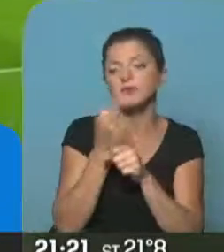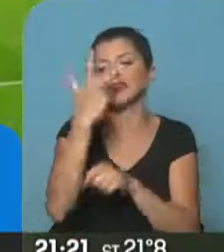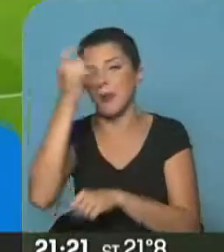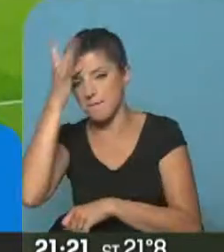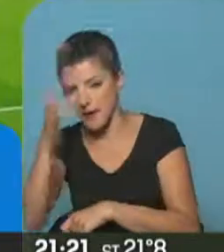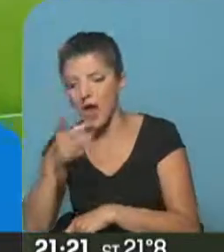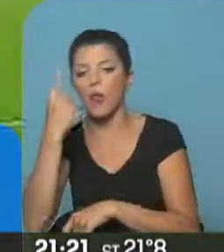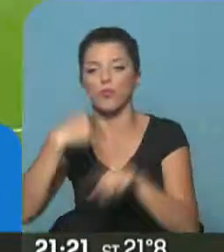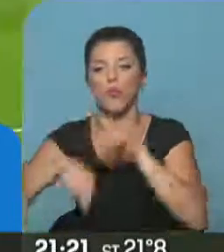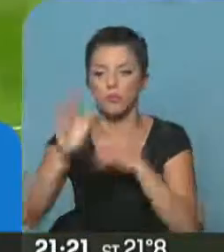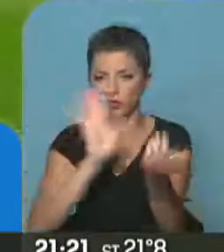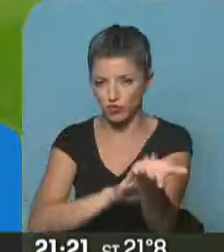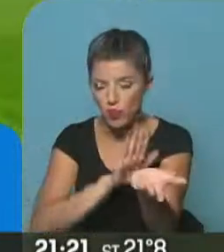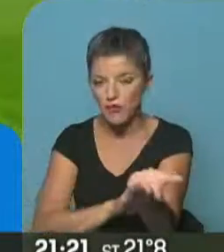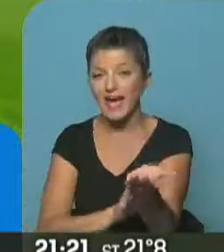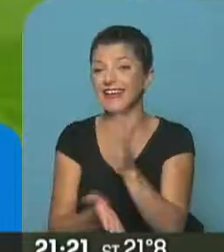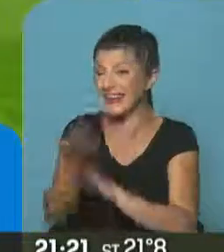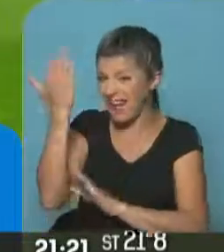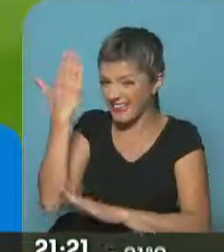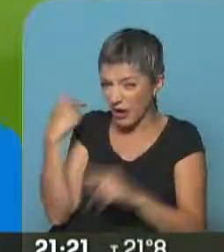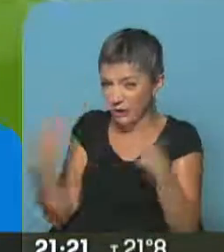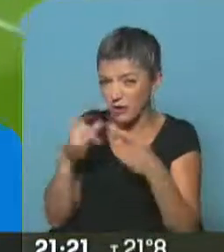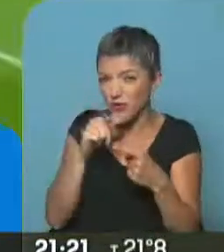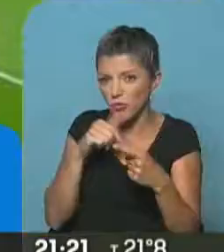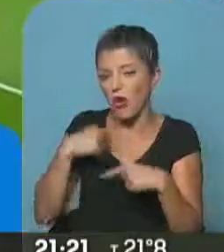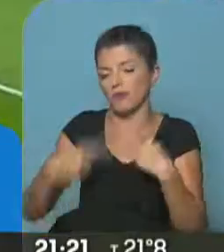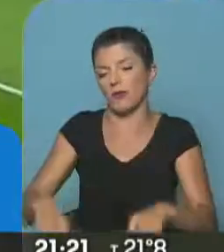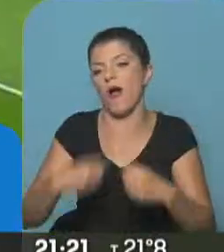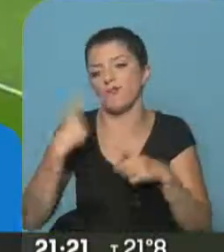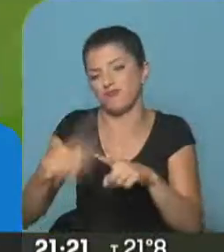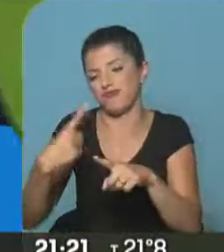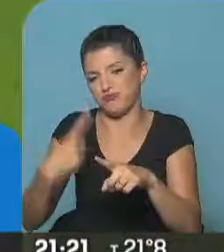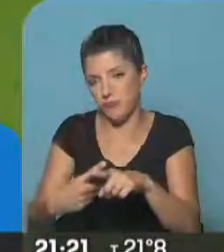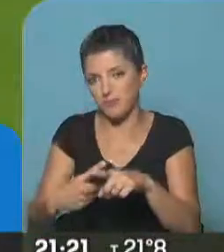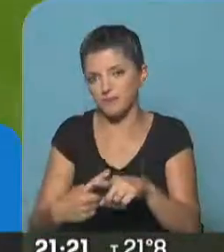de ayer, todavía el hincha de River lo está gritando. El millonario le ganó al Granate